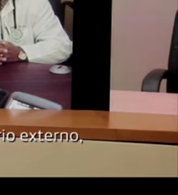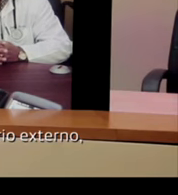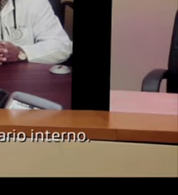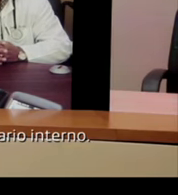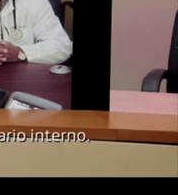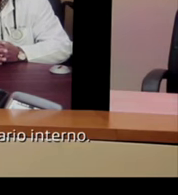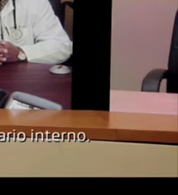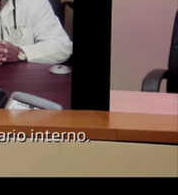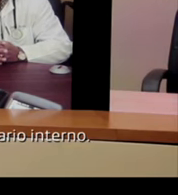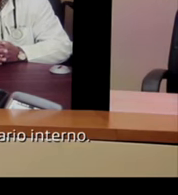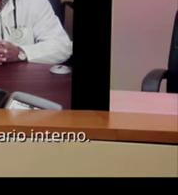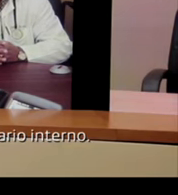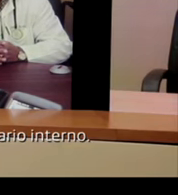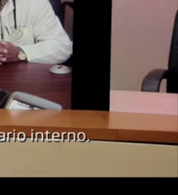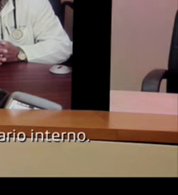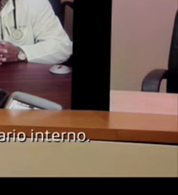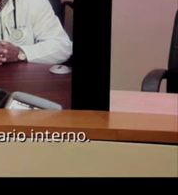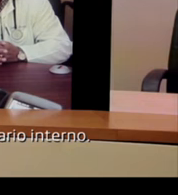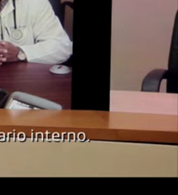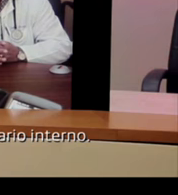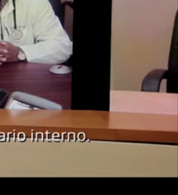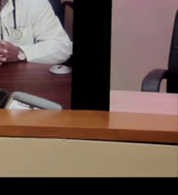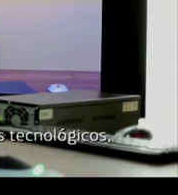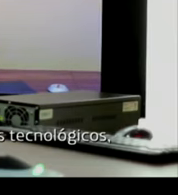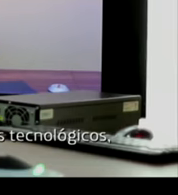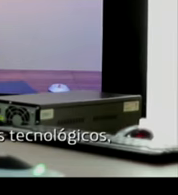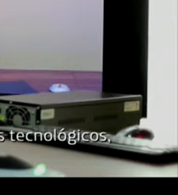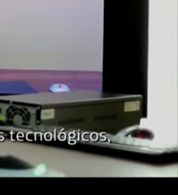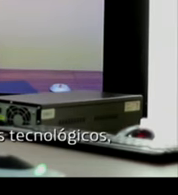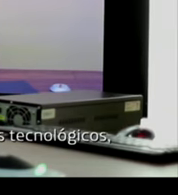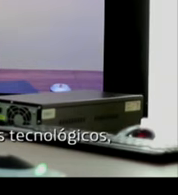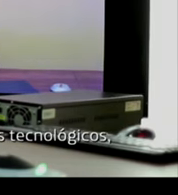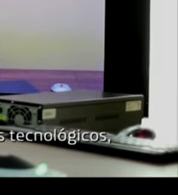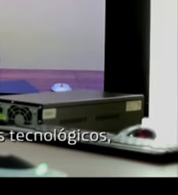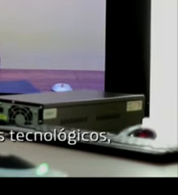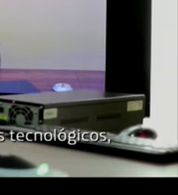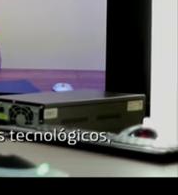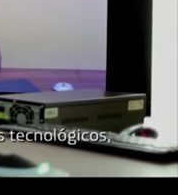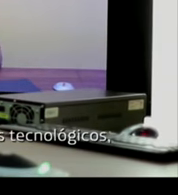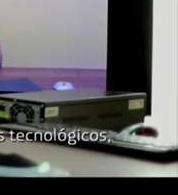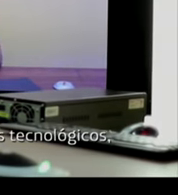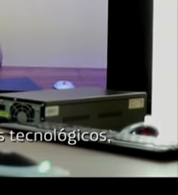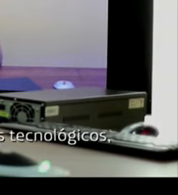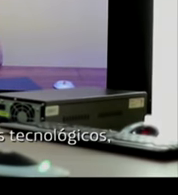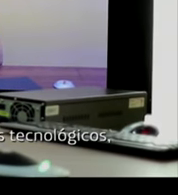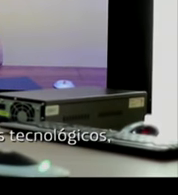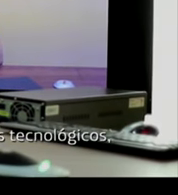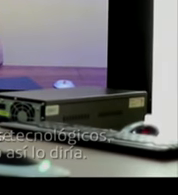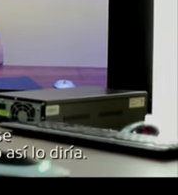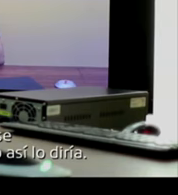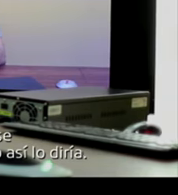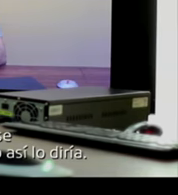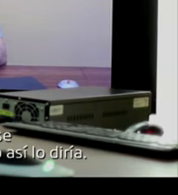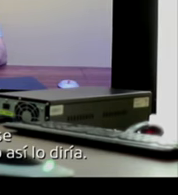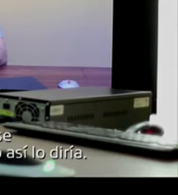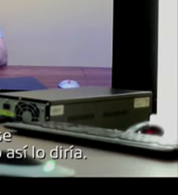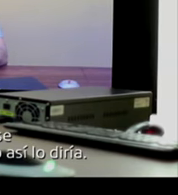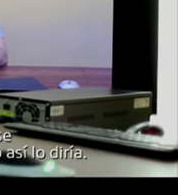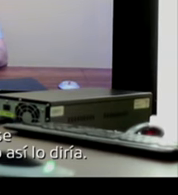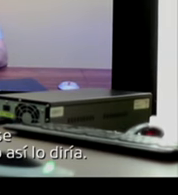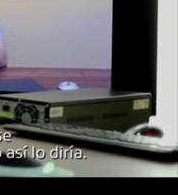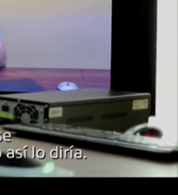que es el paciente, y la otra ventaja es para el médico, que es el usuario interno. Yo creo que telepresencia hoy día, en estos términos tecnológicos, es